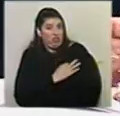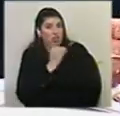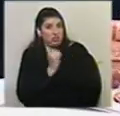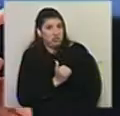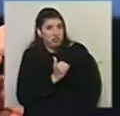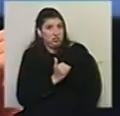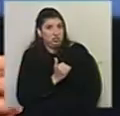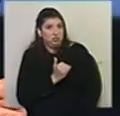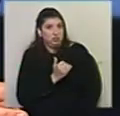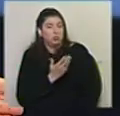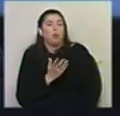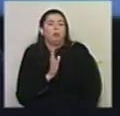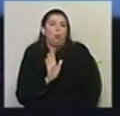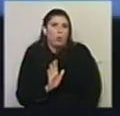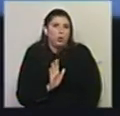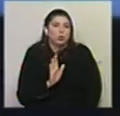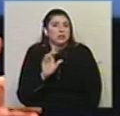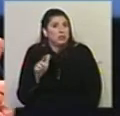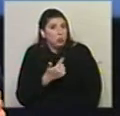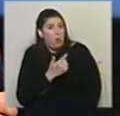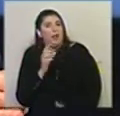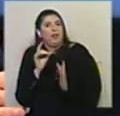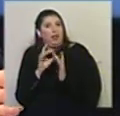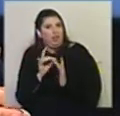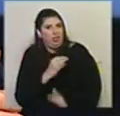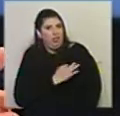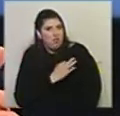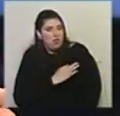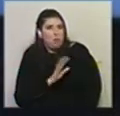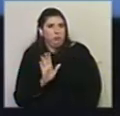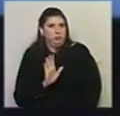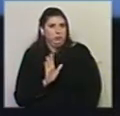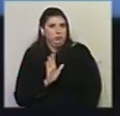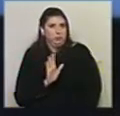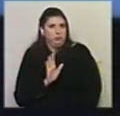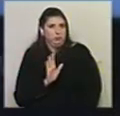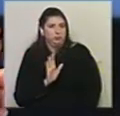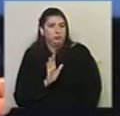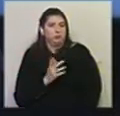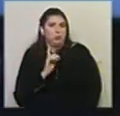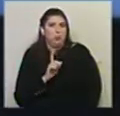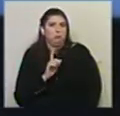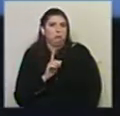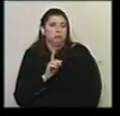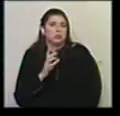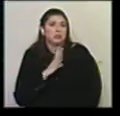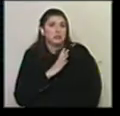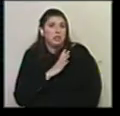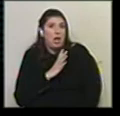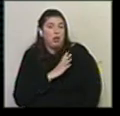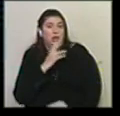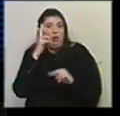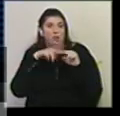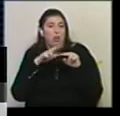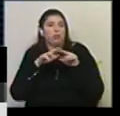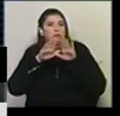Bueno, cuando hay por lo menos un impacto en la sobrevida libre de progresión, me puede corregir Hugo, pero eso significa que la enfermedad por lo menos se